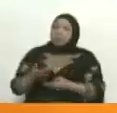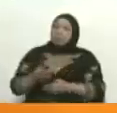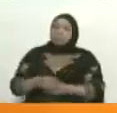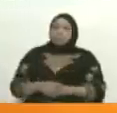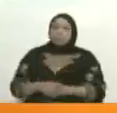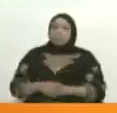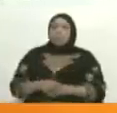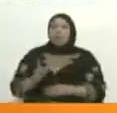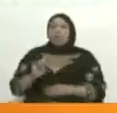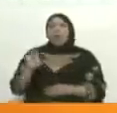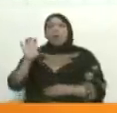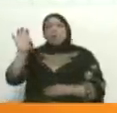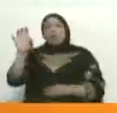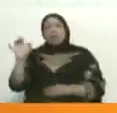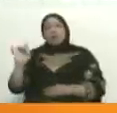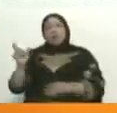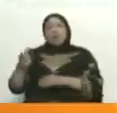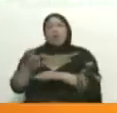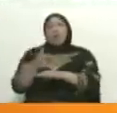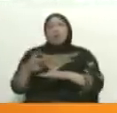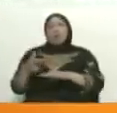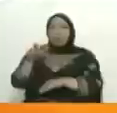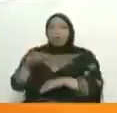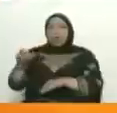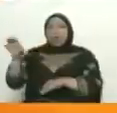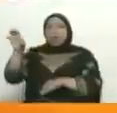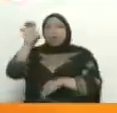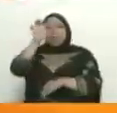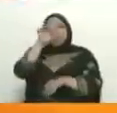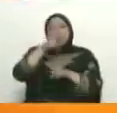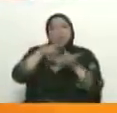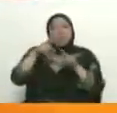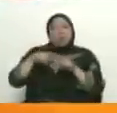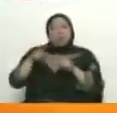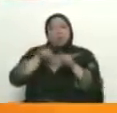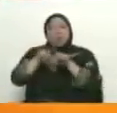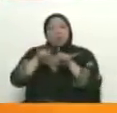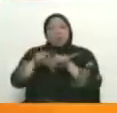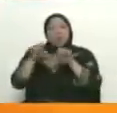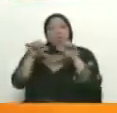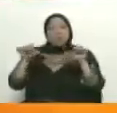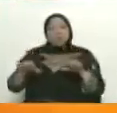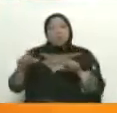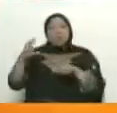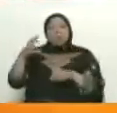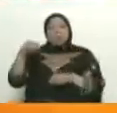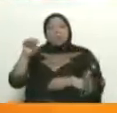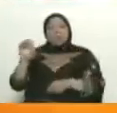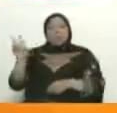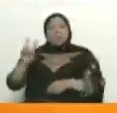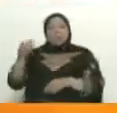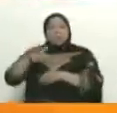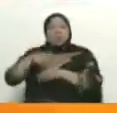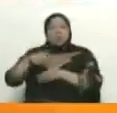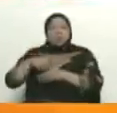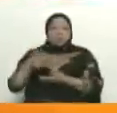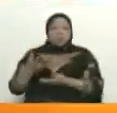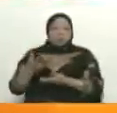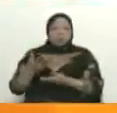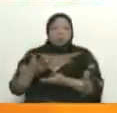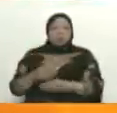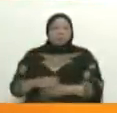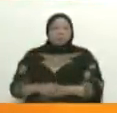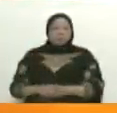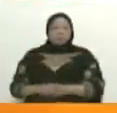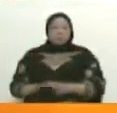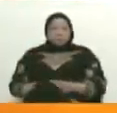son gobiernos que se atreven. Se lo escuchamos al comandante Chávez, se lo escuchábamos incluso